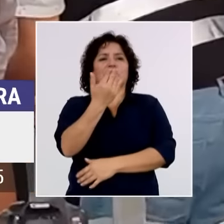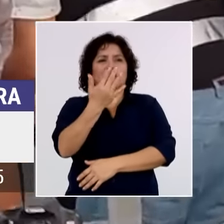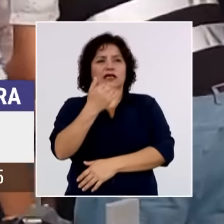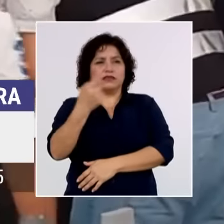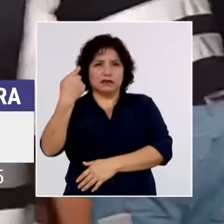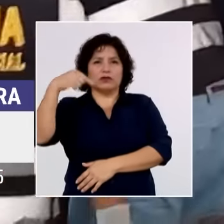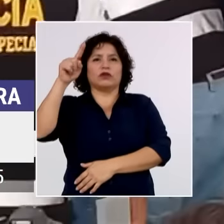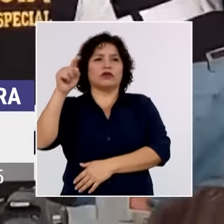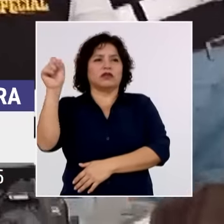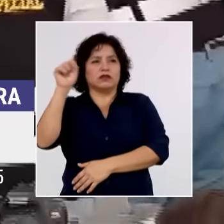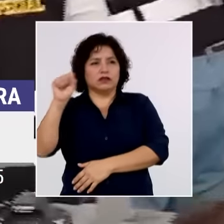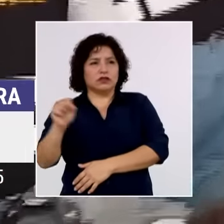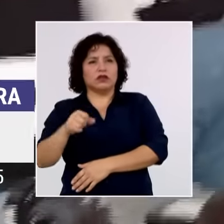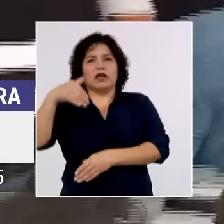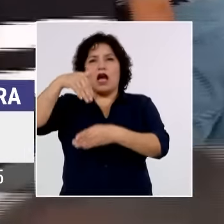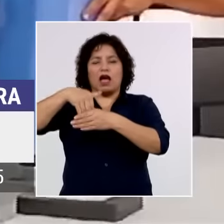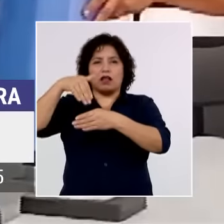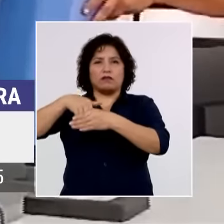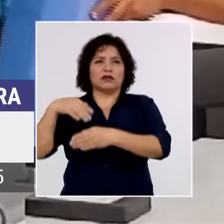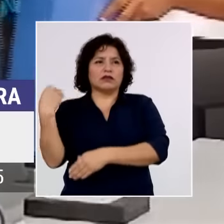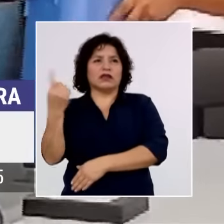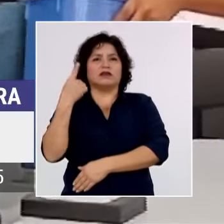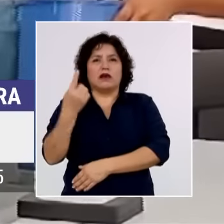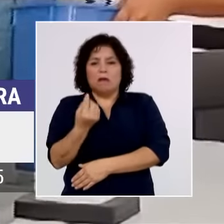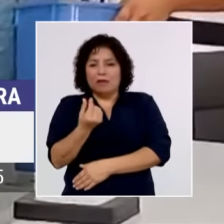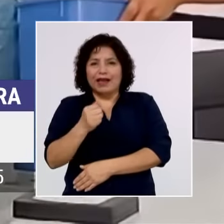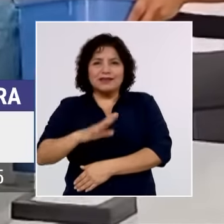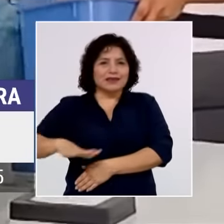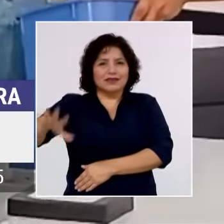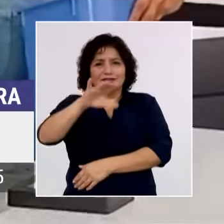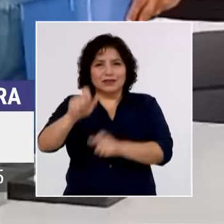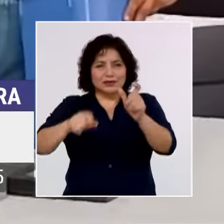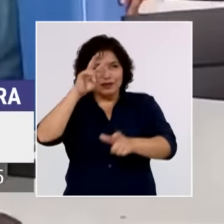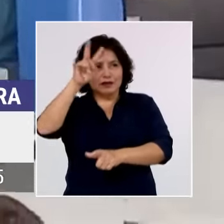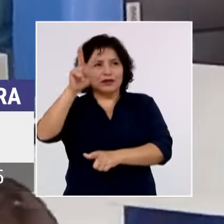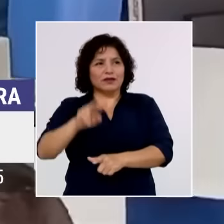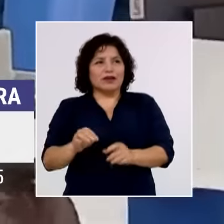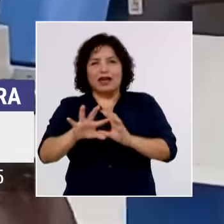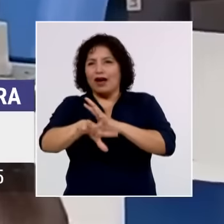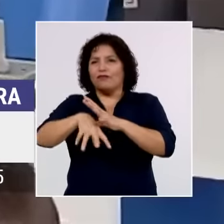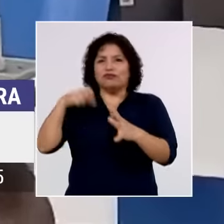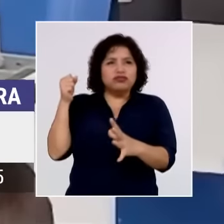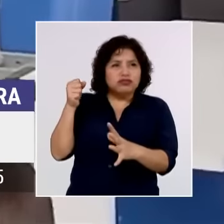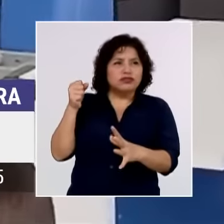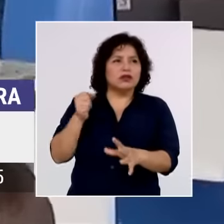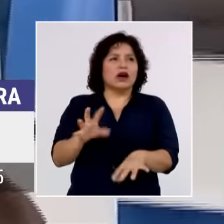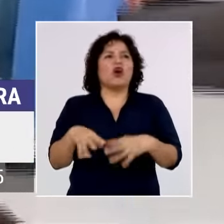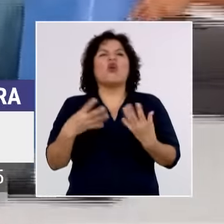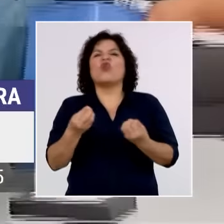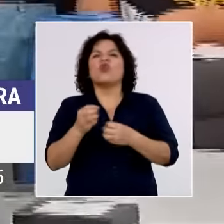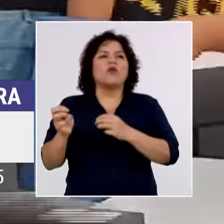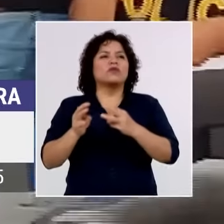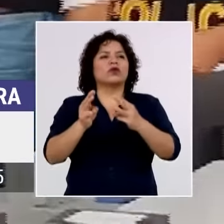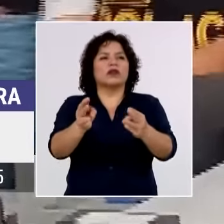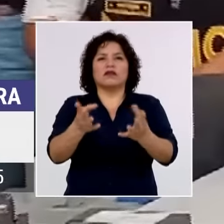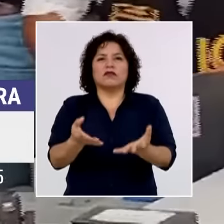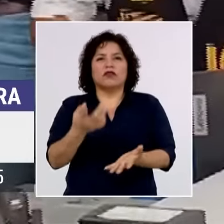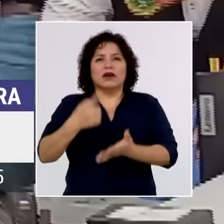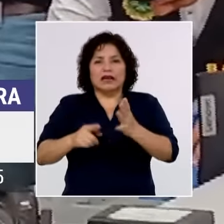soles al Banco de la Nación, plata de todos los peruanos que había sido desfalcada. Te cuento cómo era la forma de que